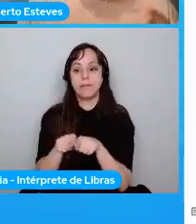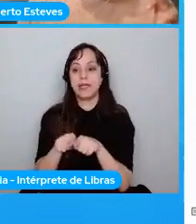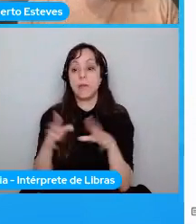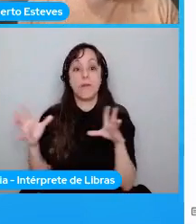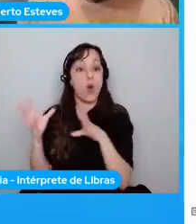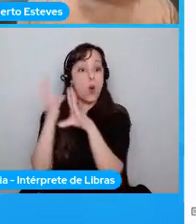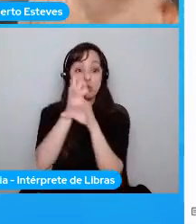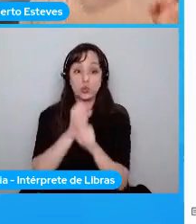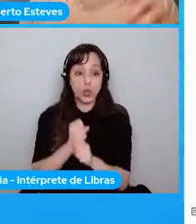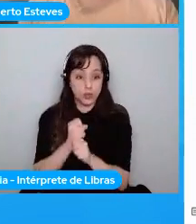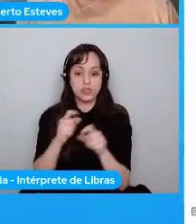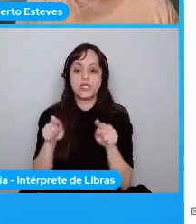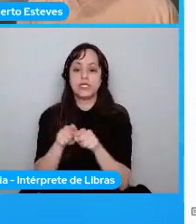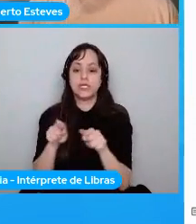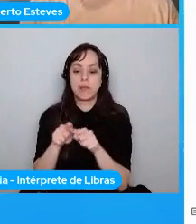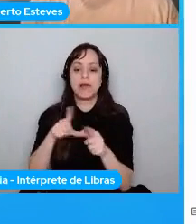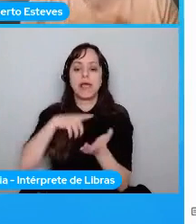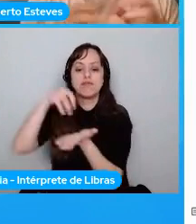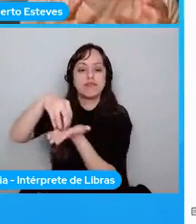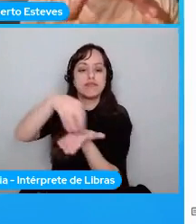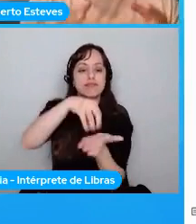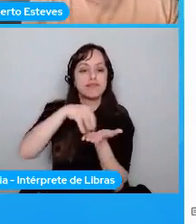vamos a analizar provincias, cantones,